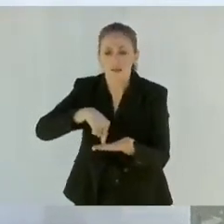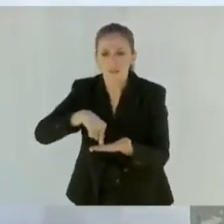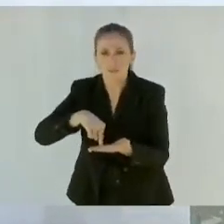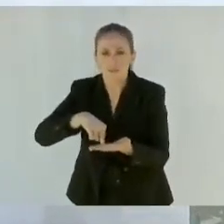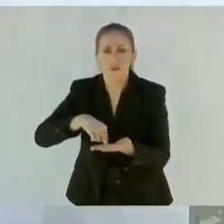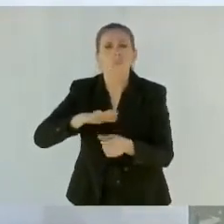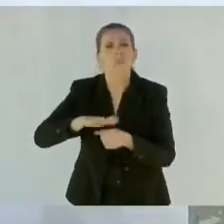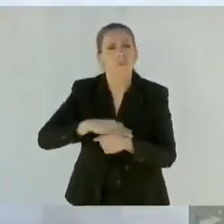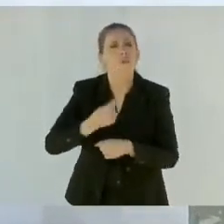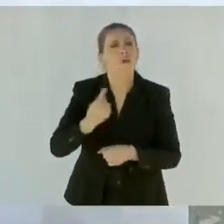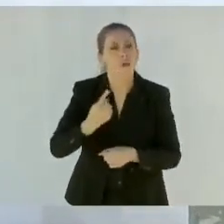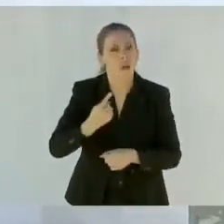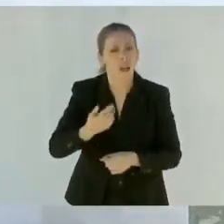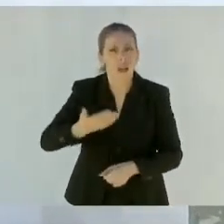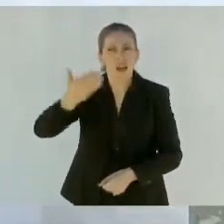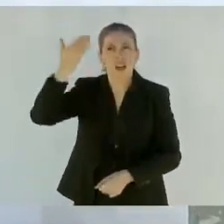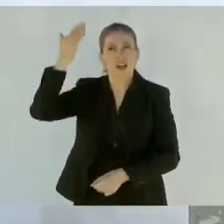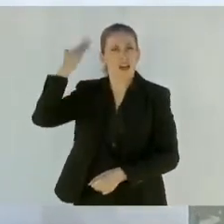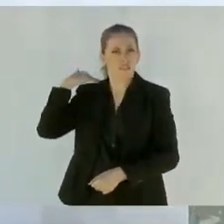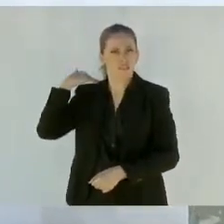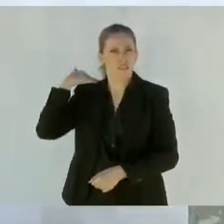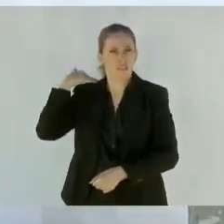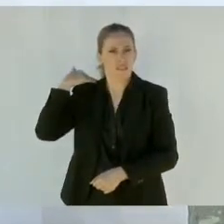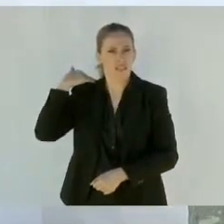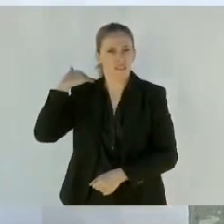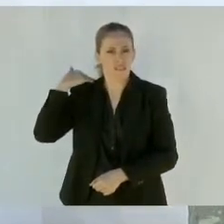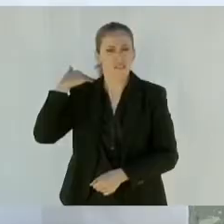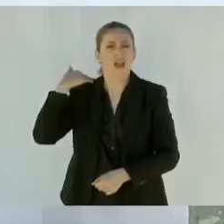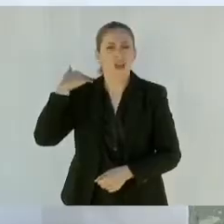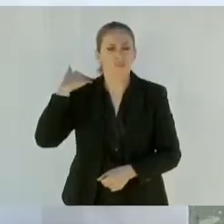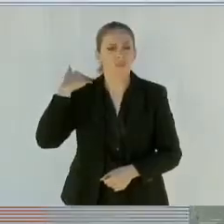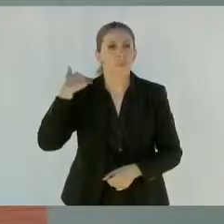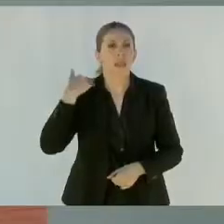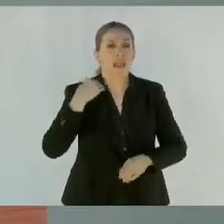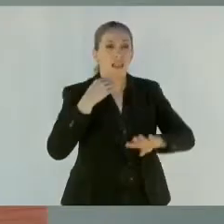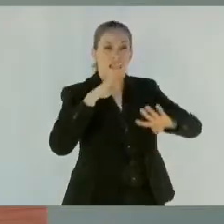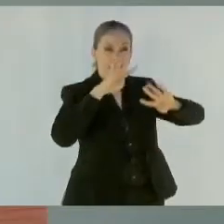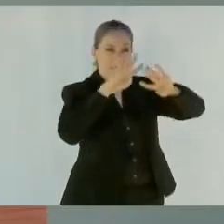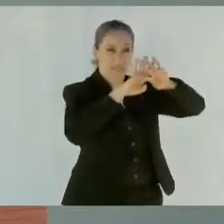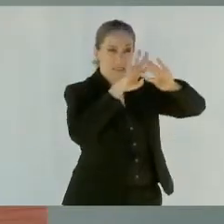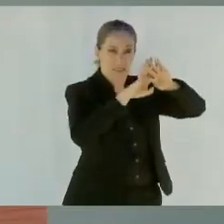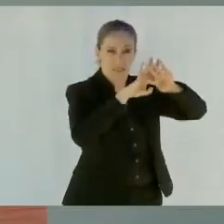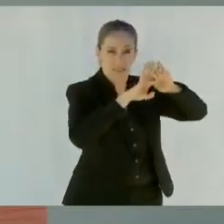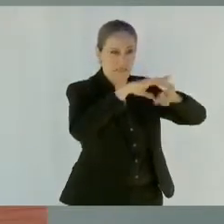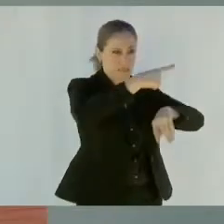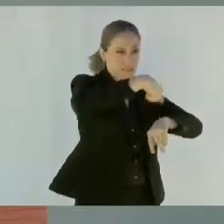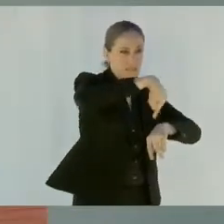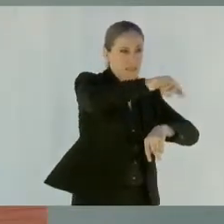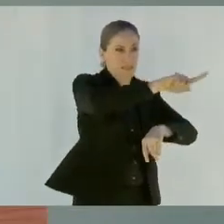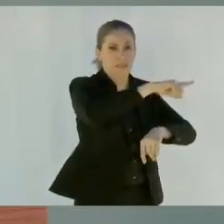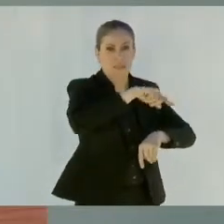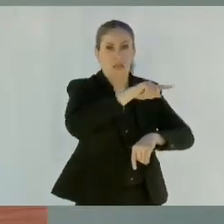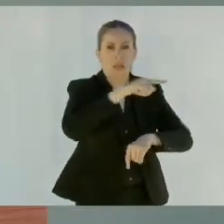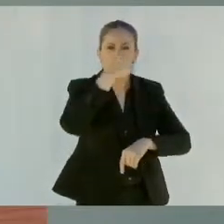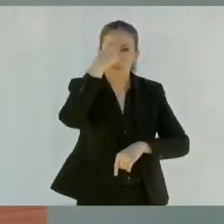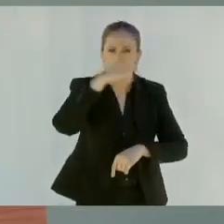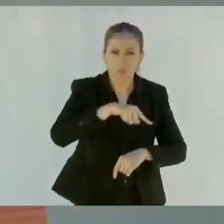hasta los reclusorios. Por 8 reclusorios